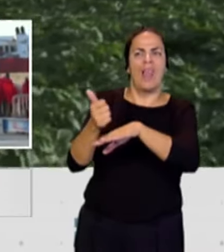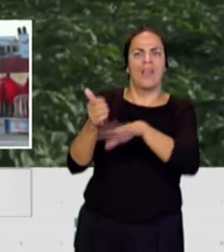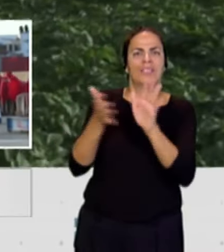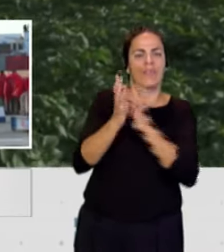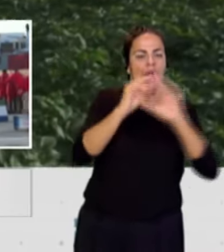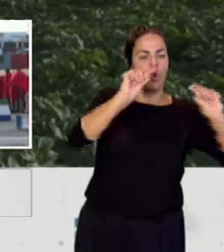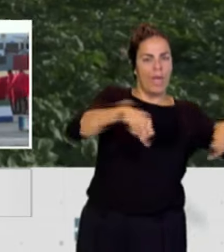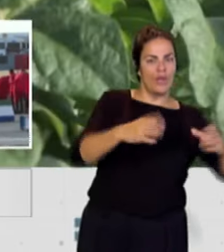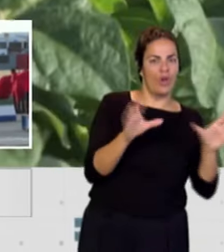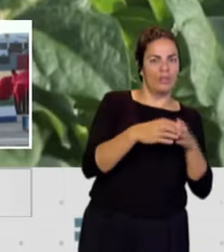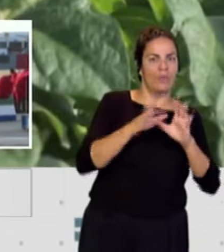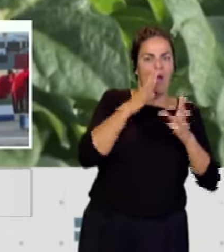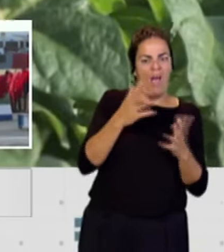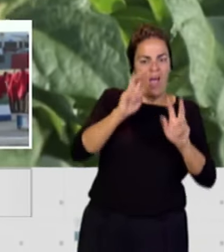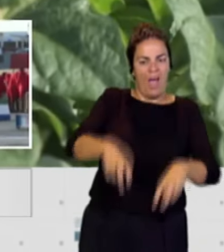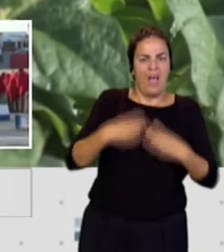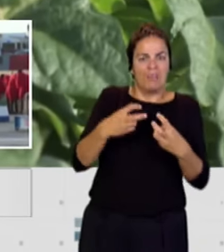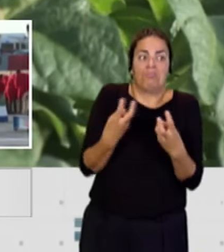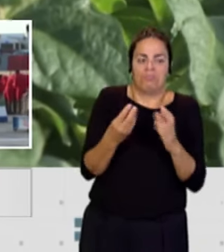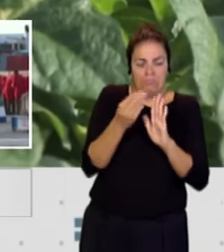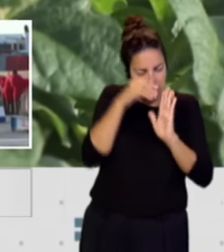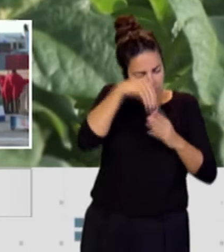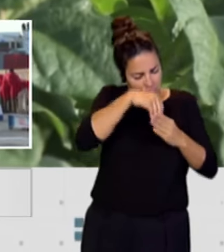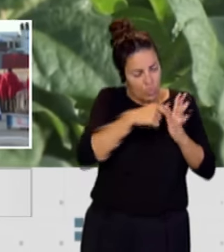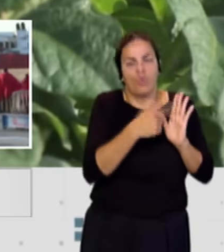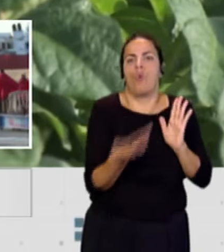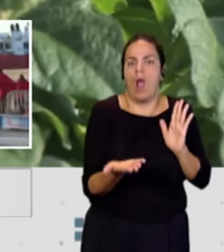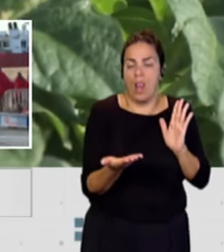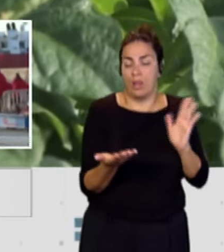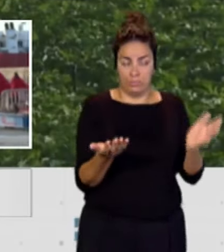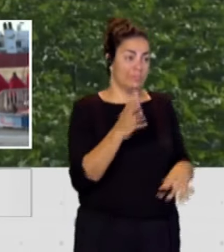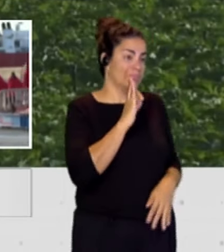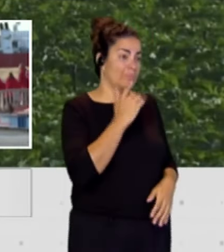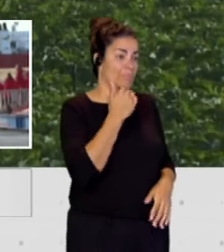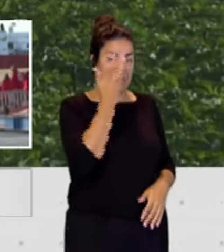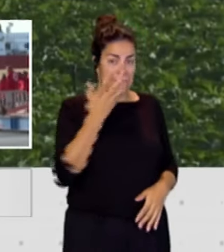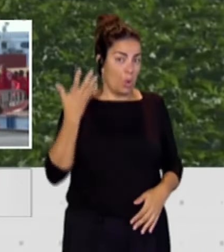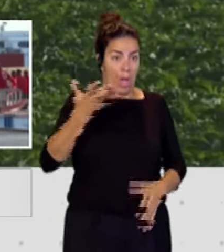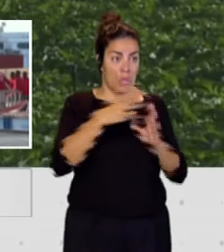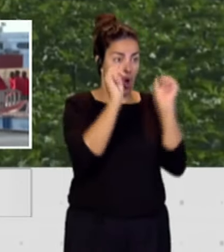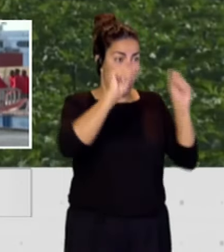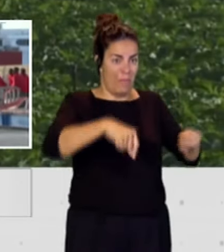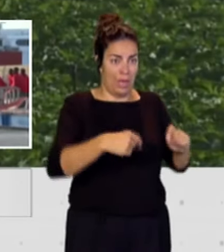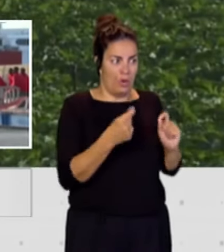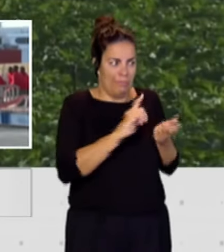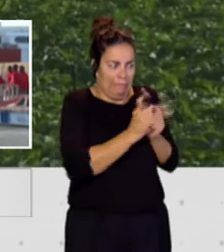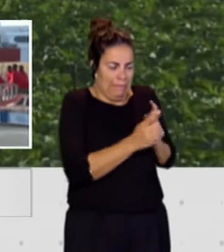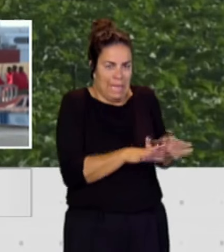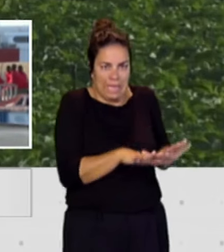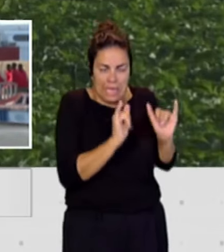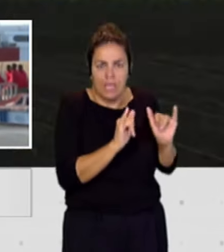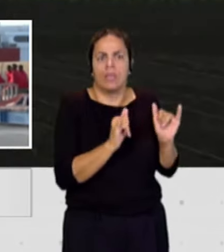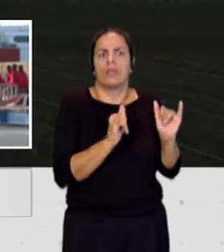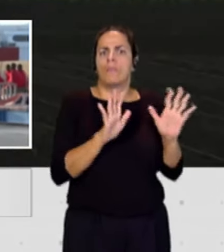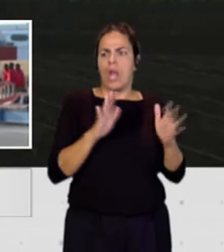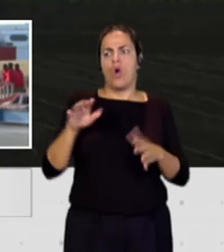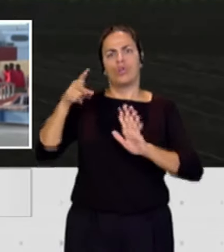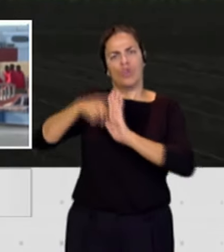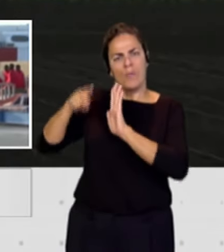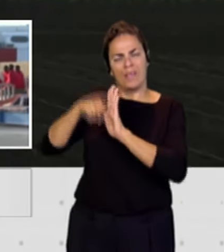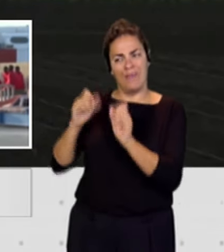convenio colectivo pues como te digo Son 5 años que el convenio eh No se ha tocado y y ha habido muchas eh cambios en la